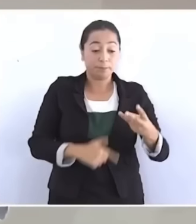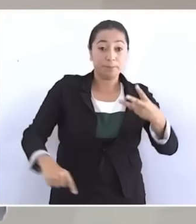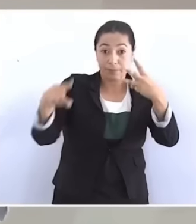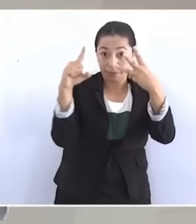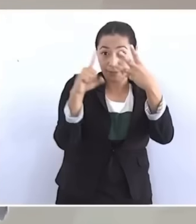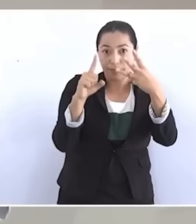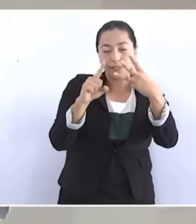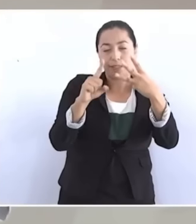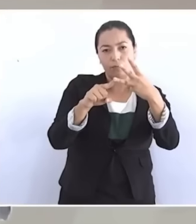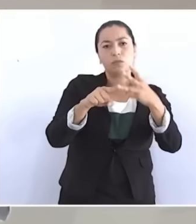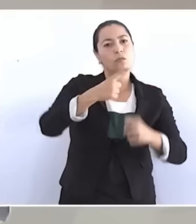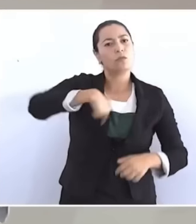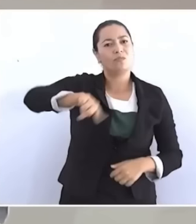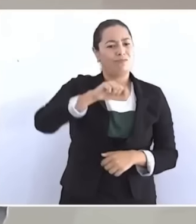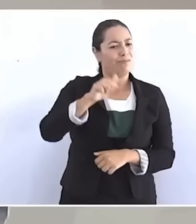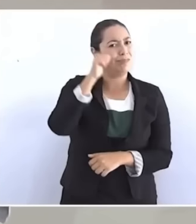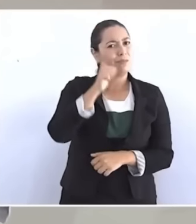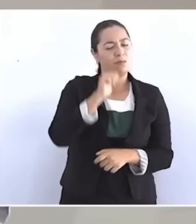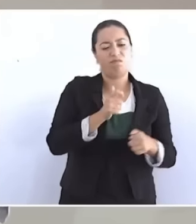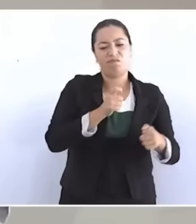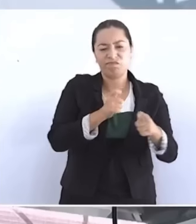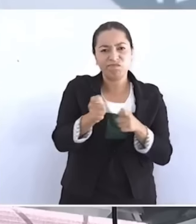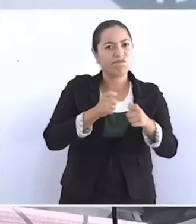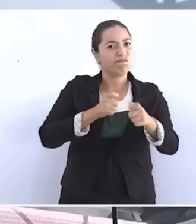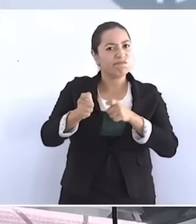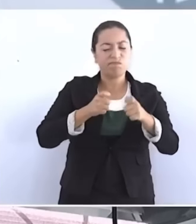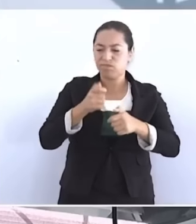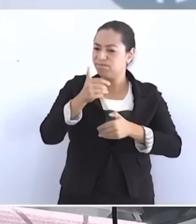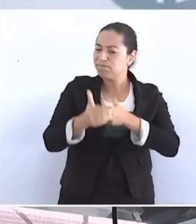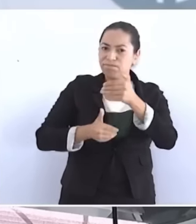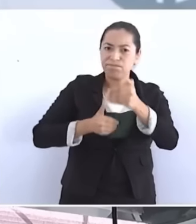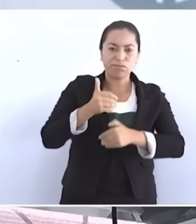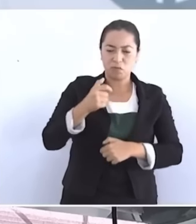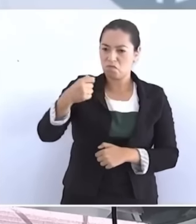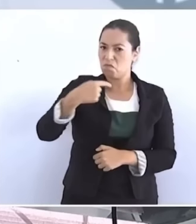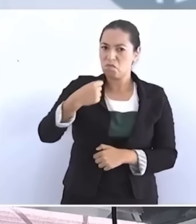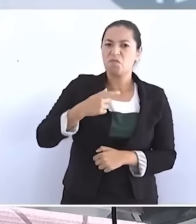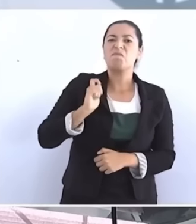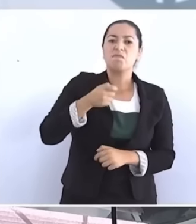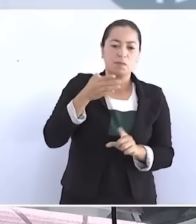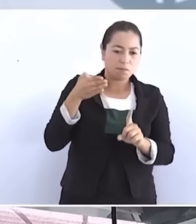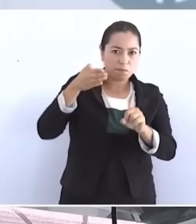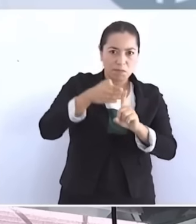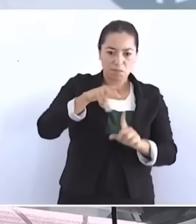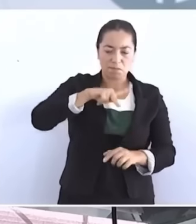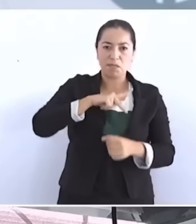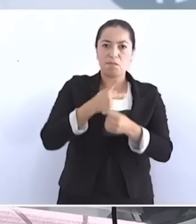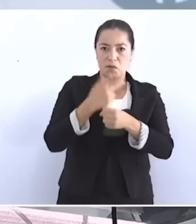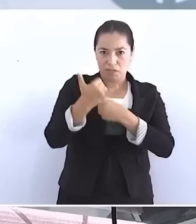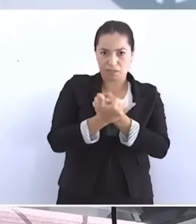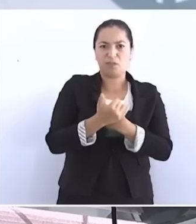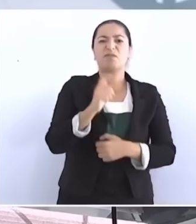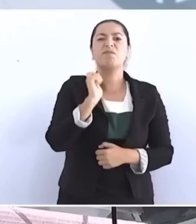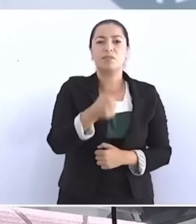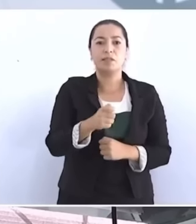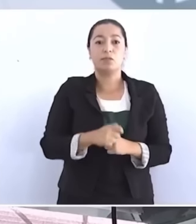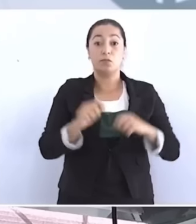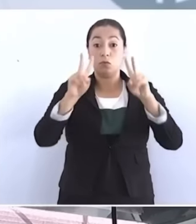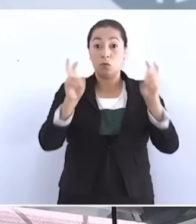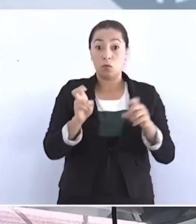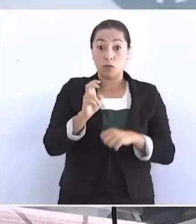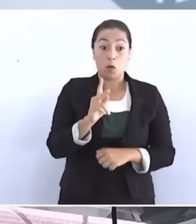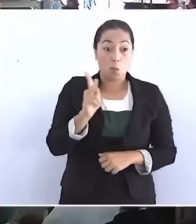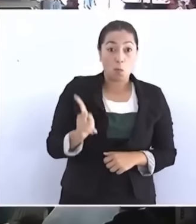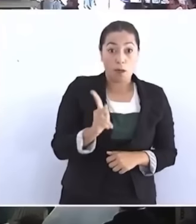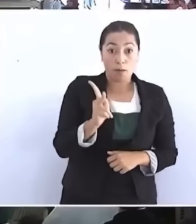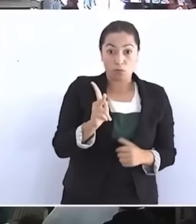a gobernar siempre y es esencia de nuestro proyecto. Con el pueblo todo, sin el pueblo